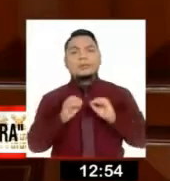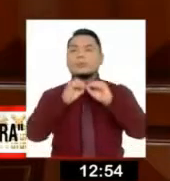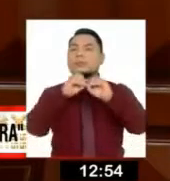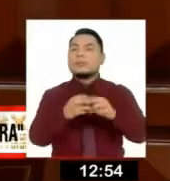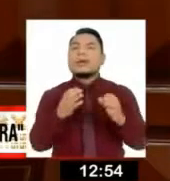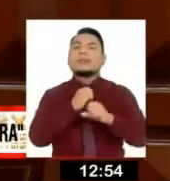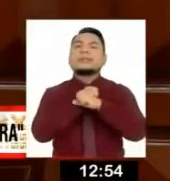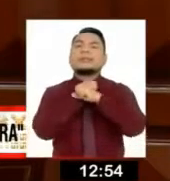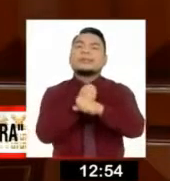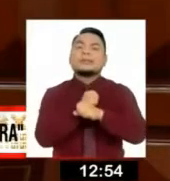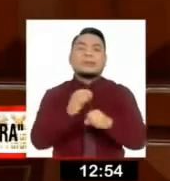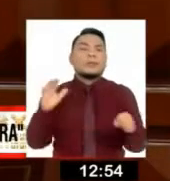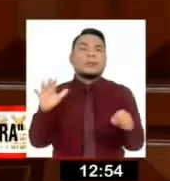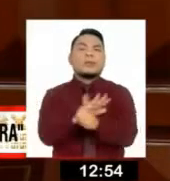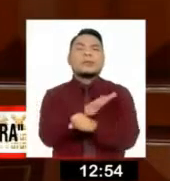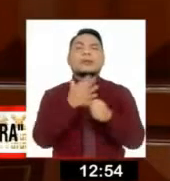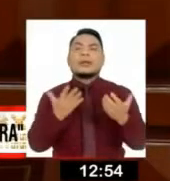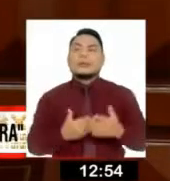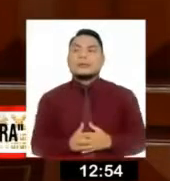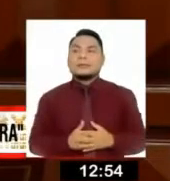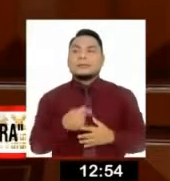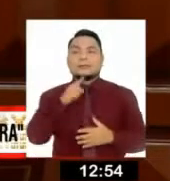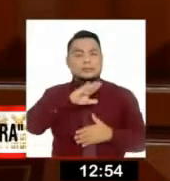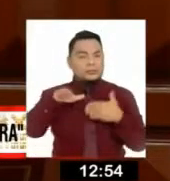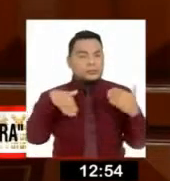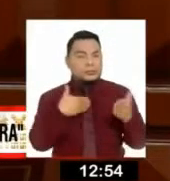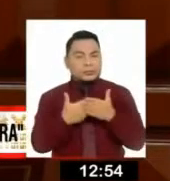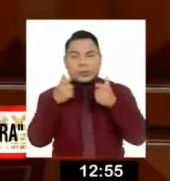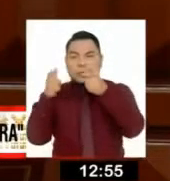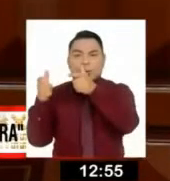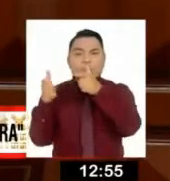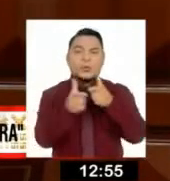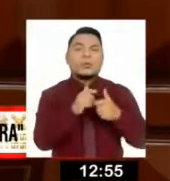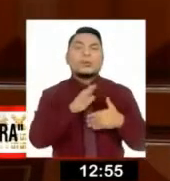Implementación de un sistema integrado de monitoreo y